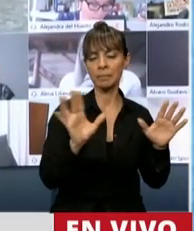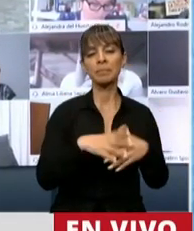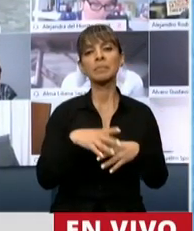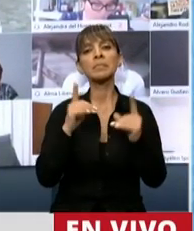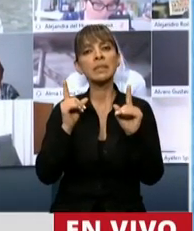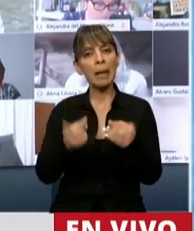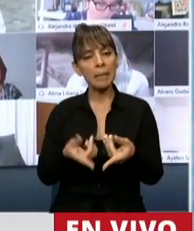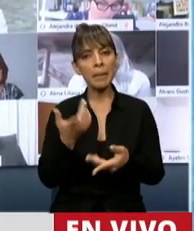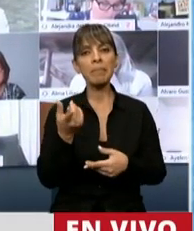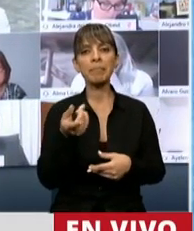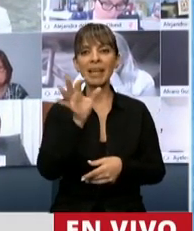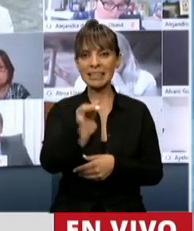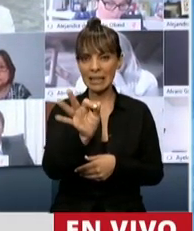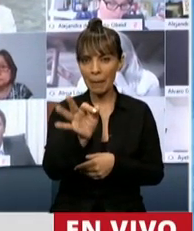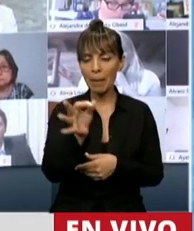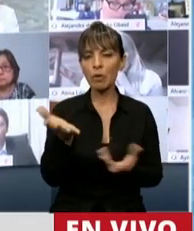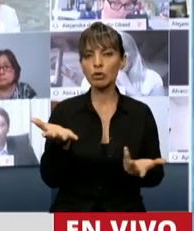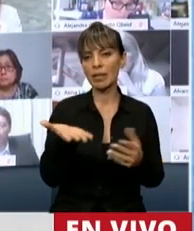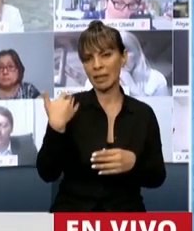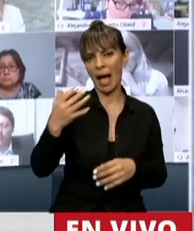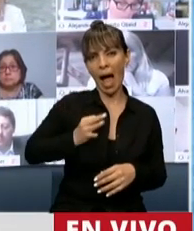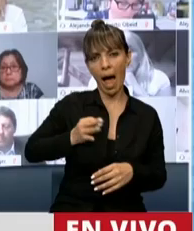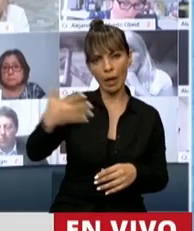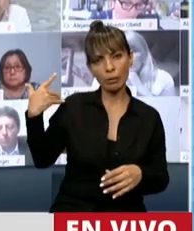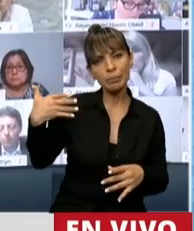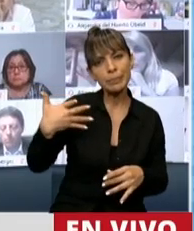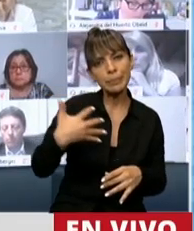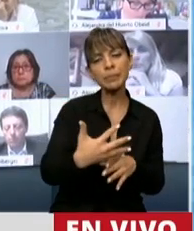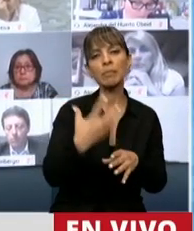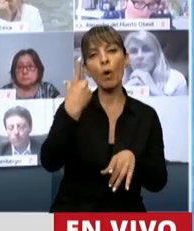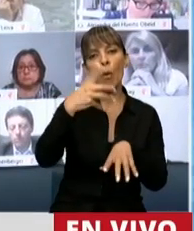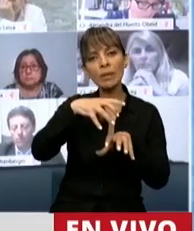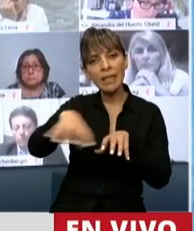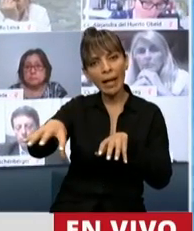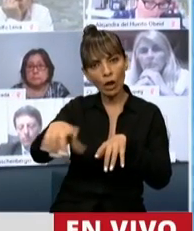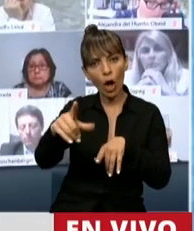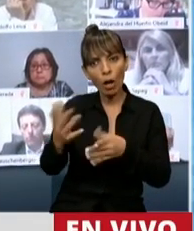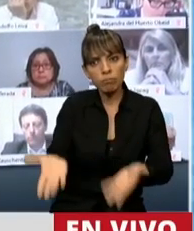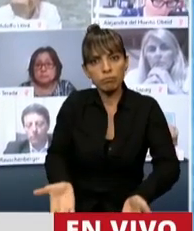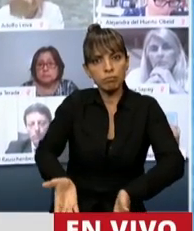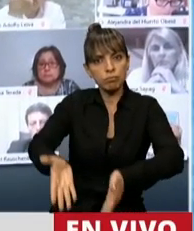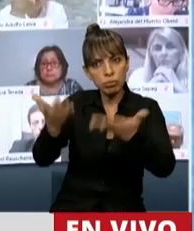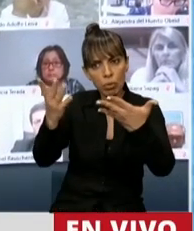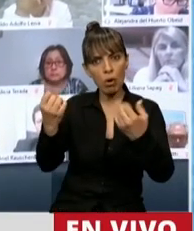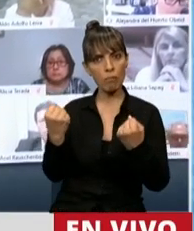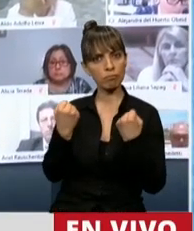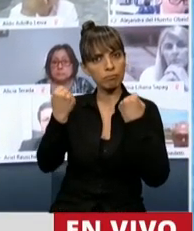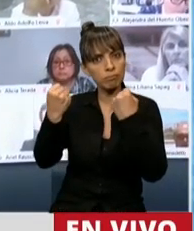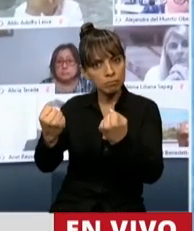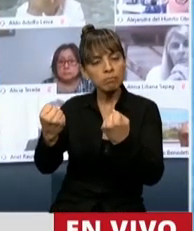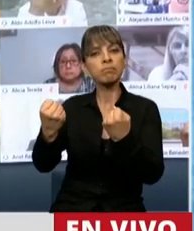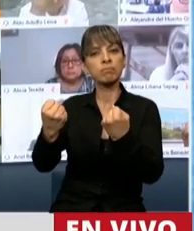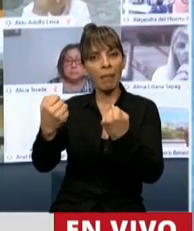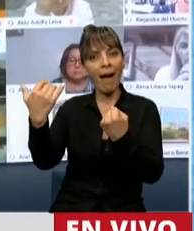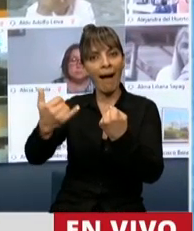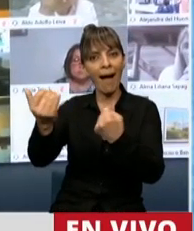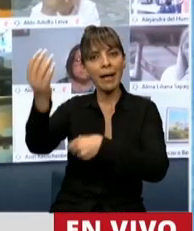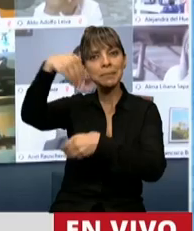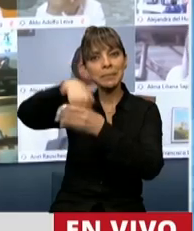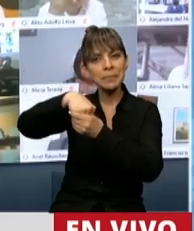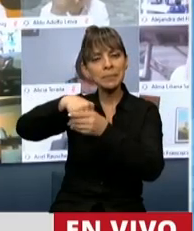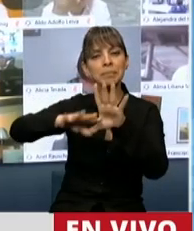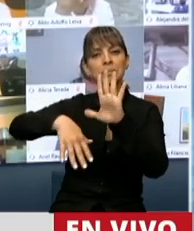eso, sabemos que ya desde hace unos años hubo un sector que creció, se puso más robusto, integrado por